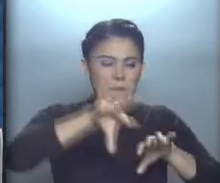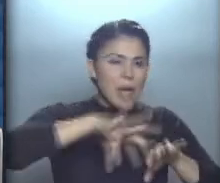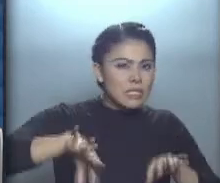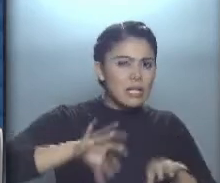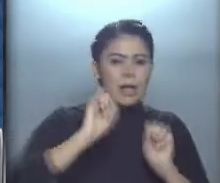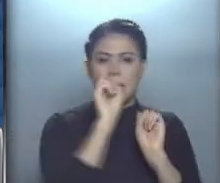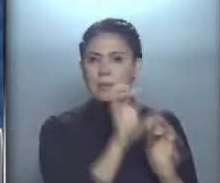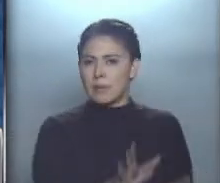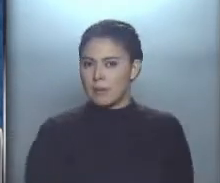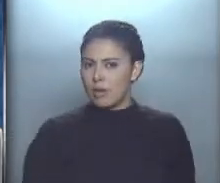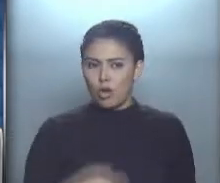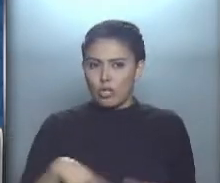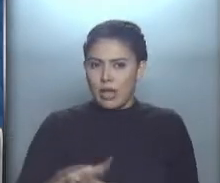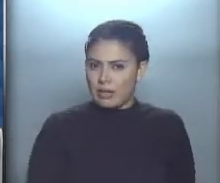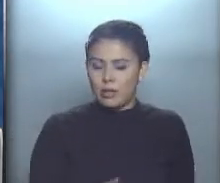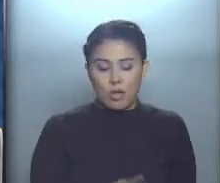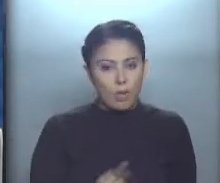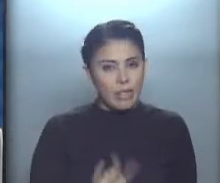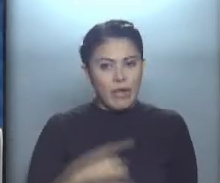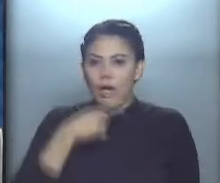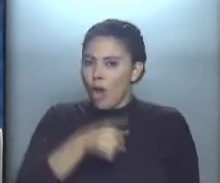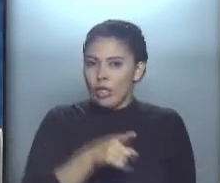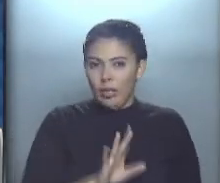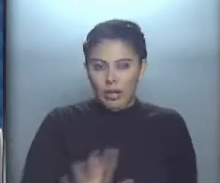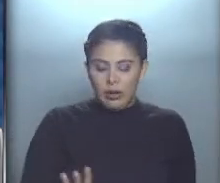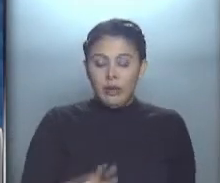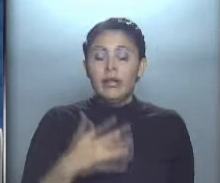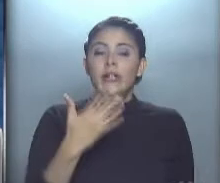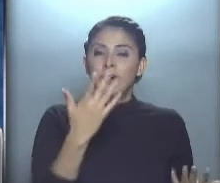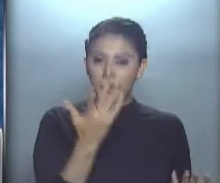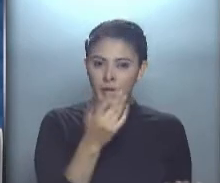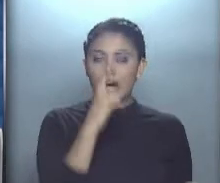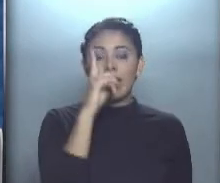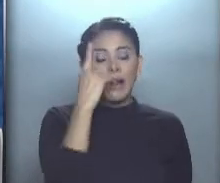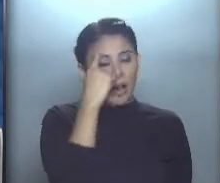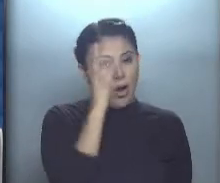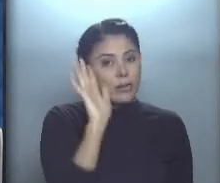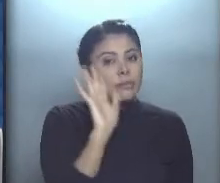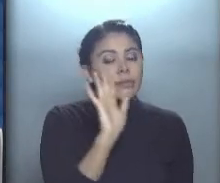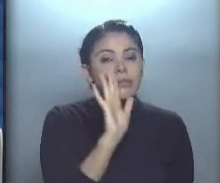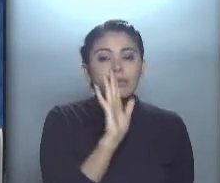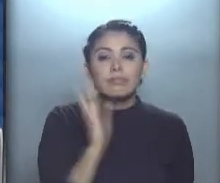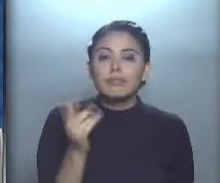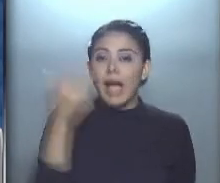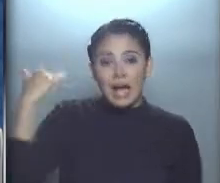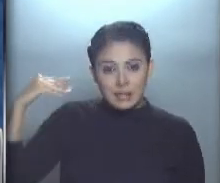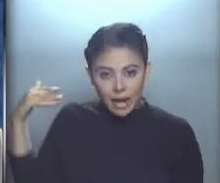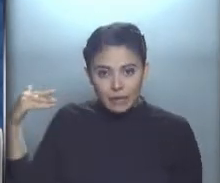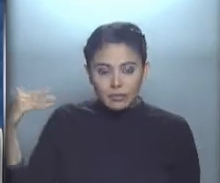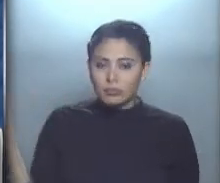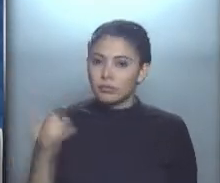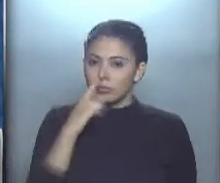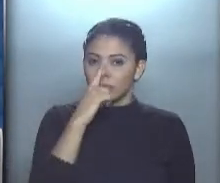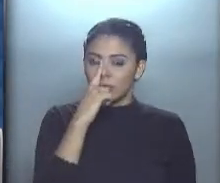ni acciones de esta naturaleza. Tenemos que repudiar enérgicamente. Entonces, creo que el día de ayer no era un